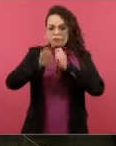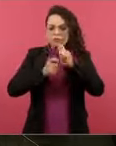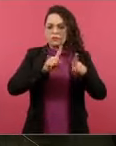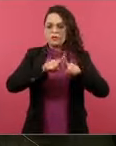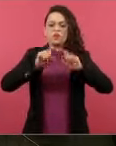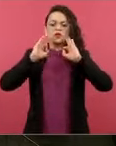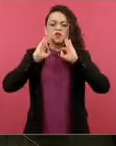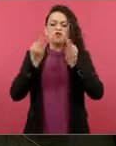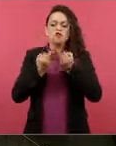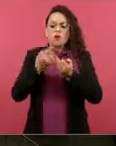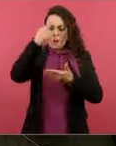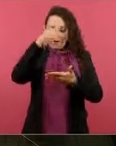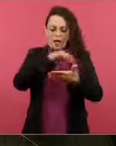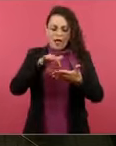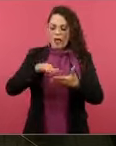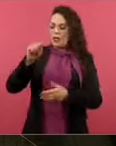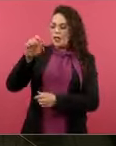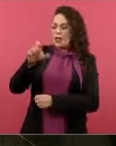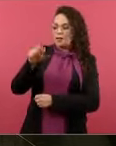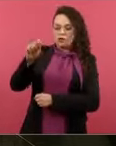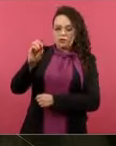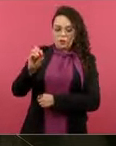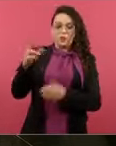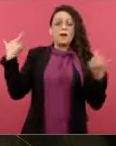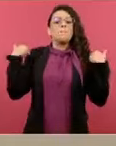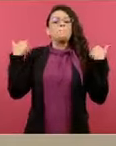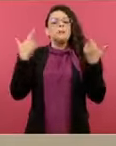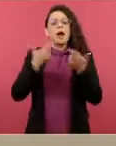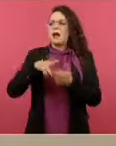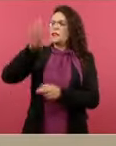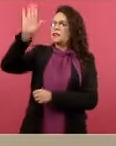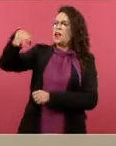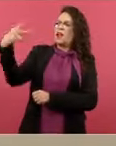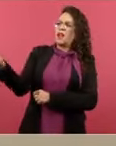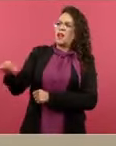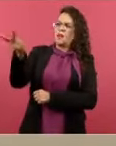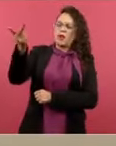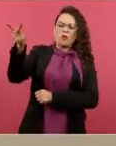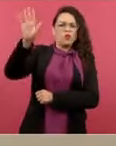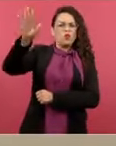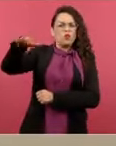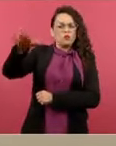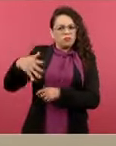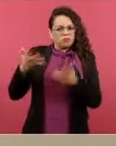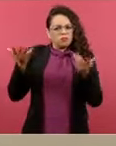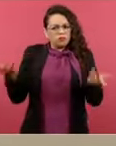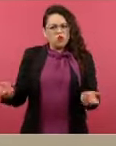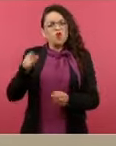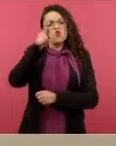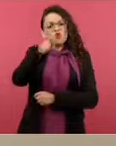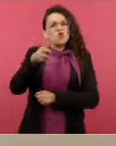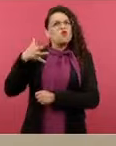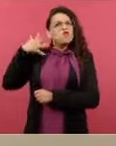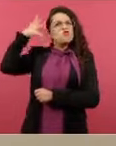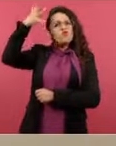miren ustedes, bueno, pues la maestra le pregunta de plano al personaje de la historieta, le dice, Arturo, ¿y qué vas a estudiar de